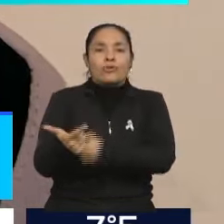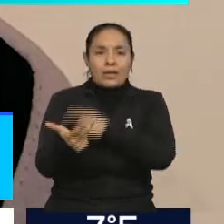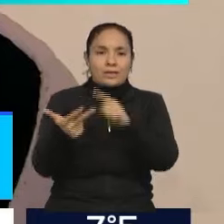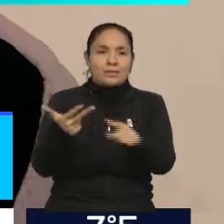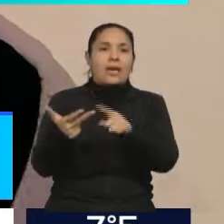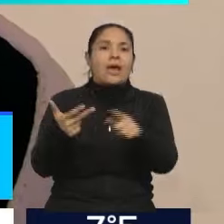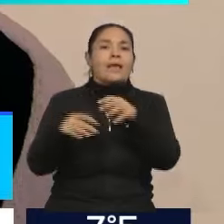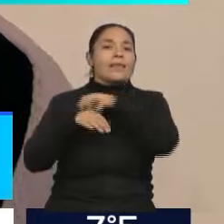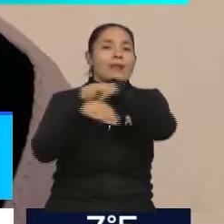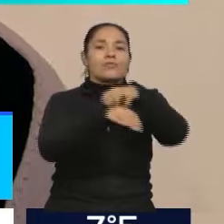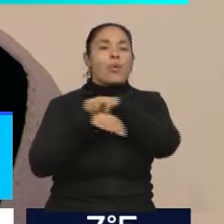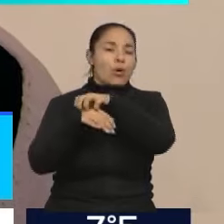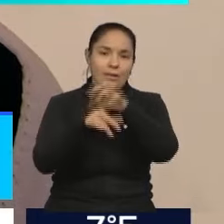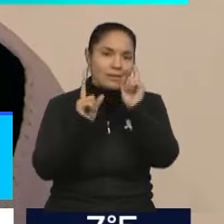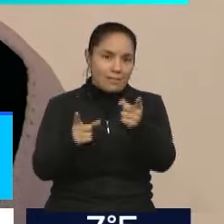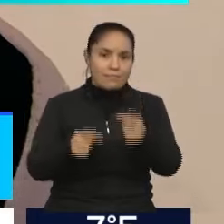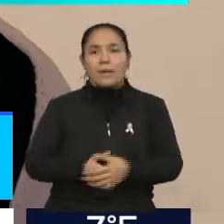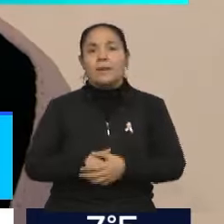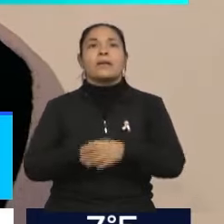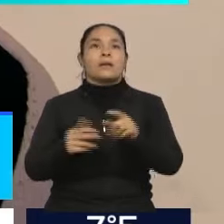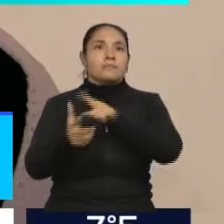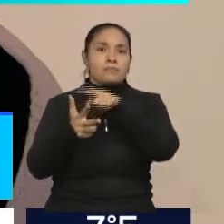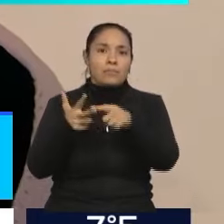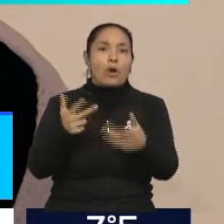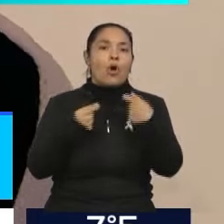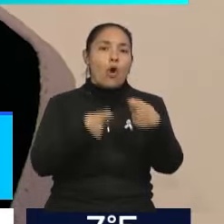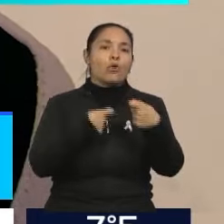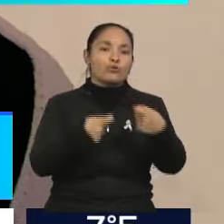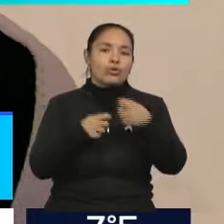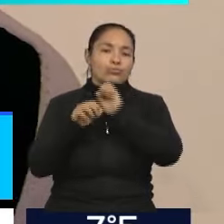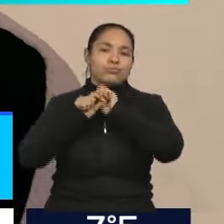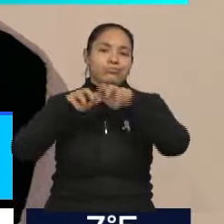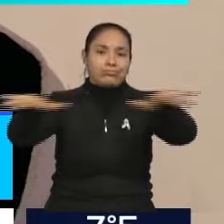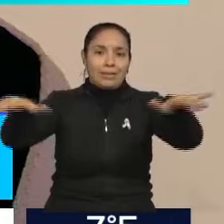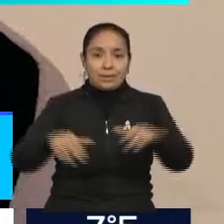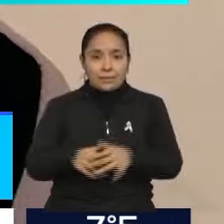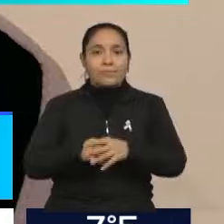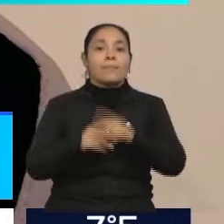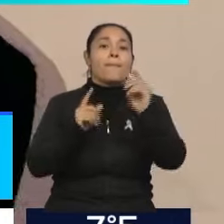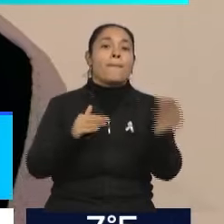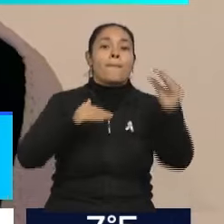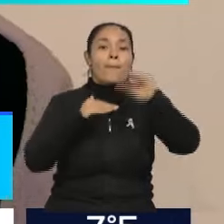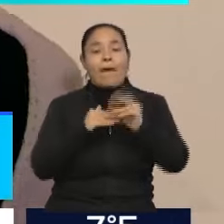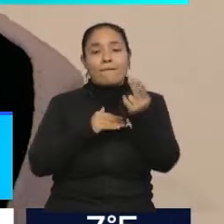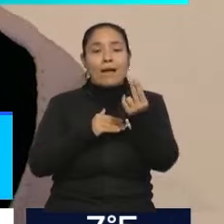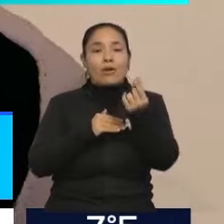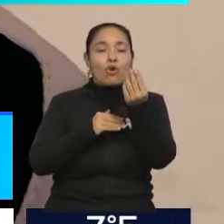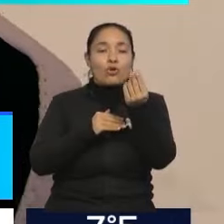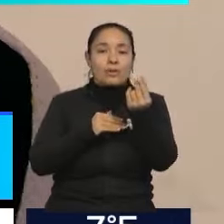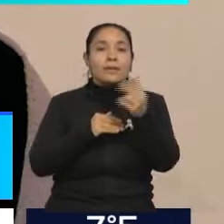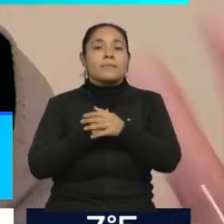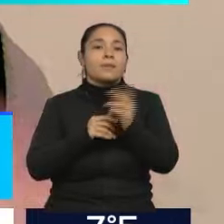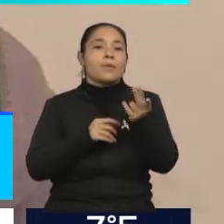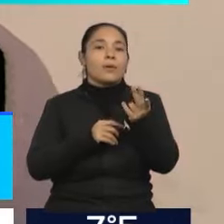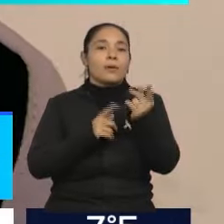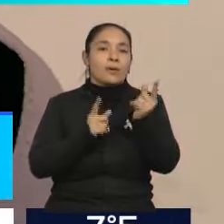cargos de transporte. Eso es propiamente el costo de abastecimiento. Sobre eso está el valor agregado de distribución, que es el monto de dinero